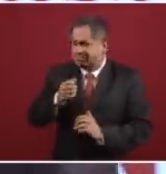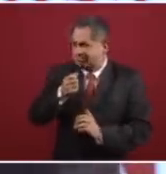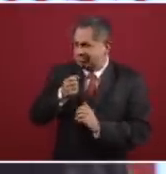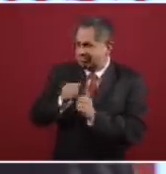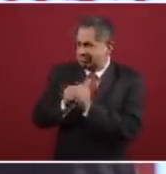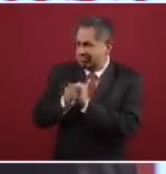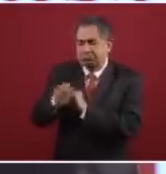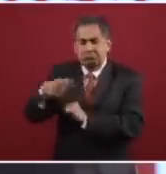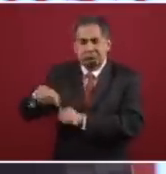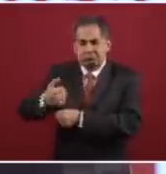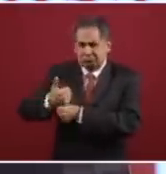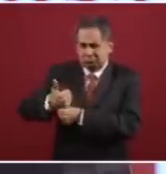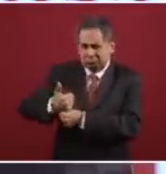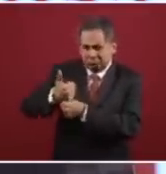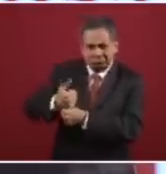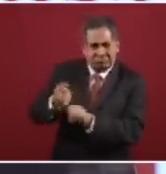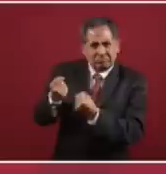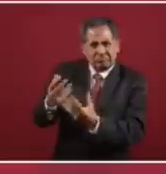porque sufren mucho.